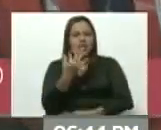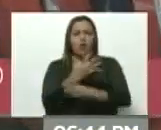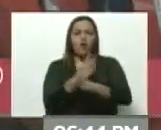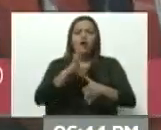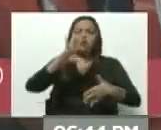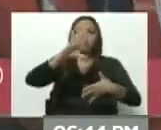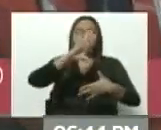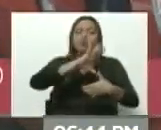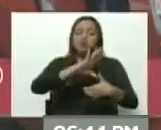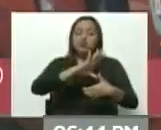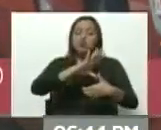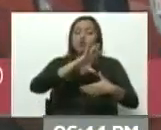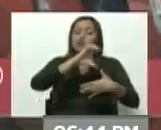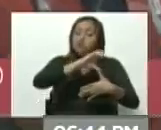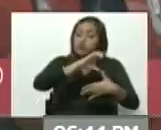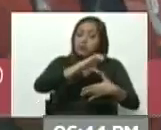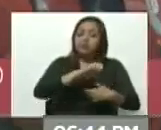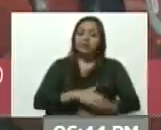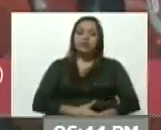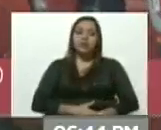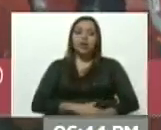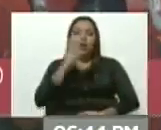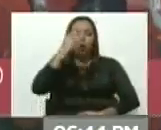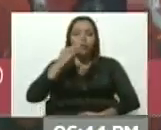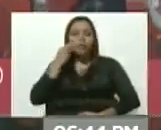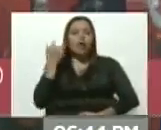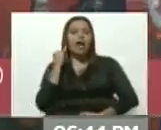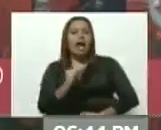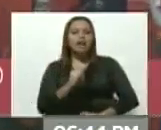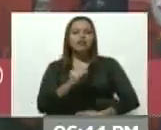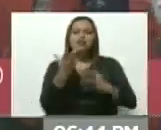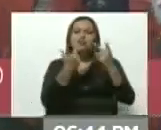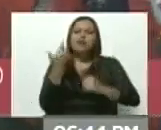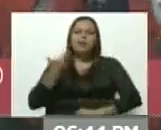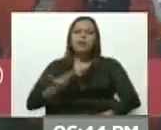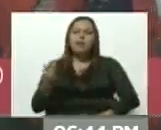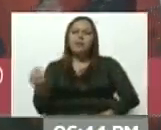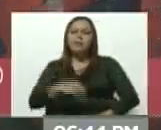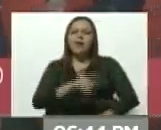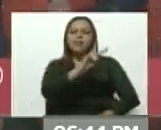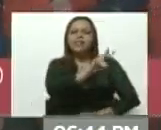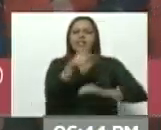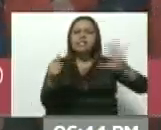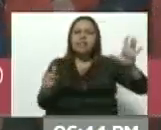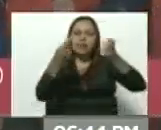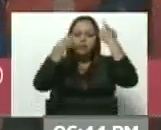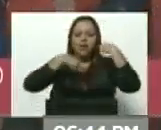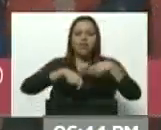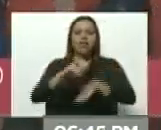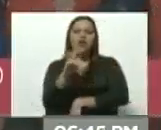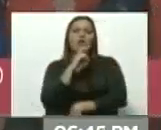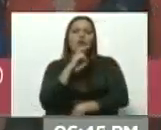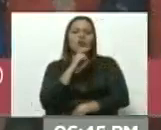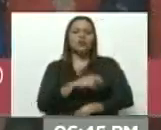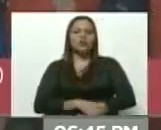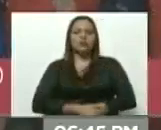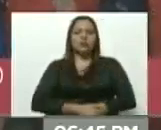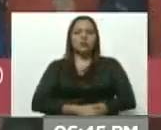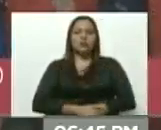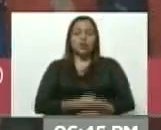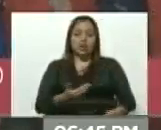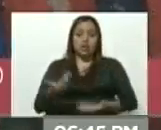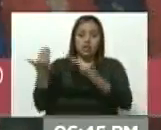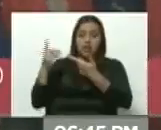Suramericanos de la Juventud, los cuales alcanzaron una gesta histórica con más de 26 medallas de oro. Y parte de ellos, justamente me está acompañando